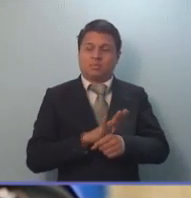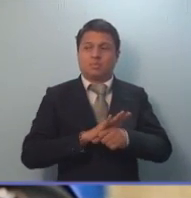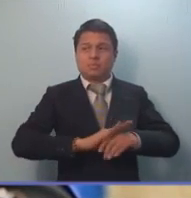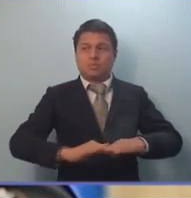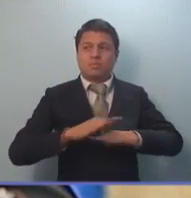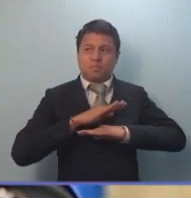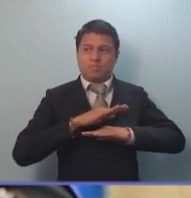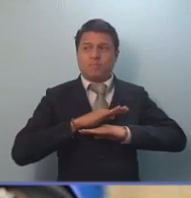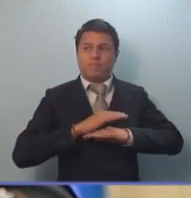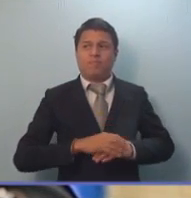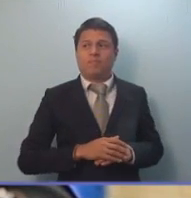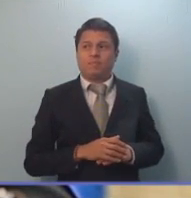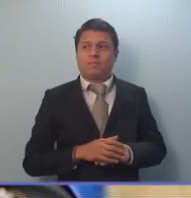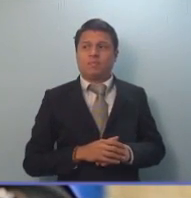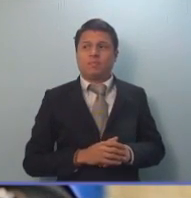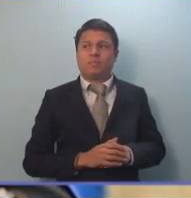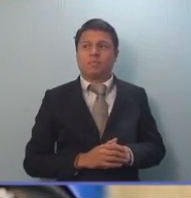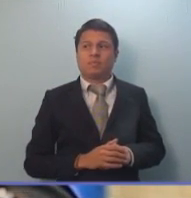satisfacción.